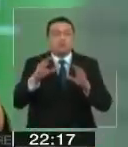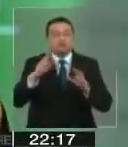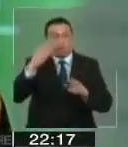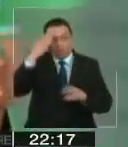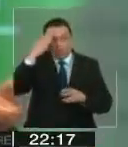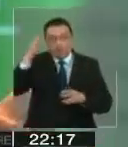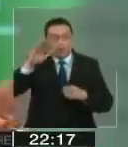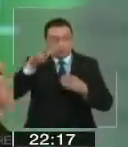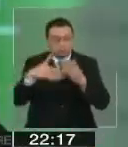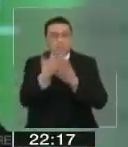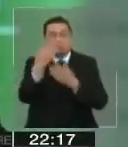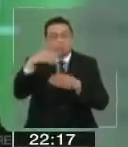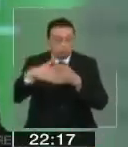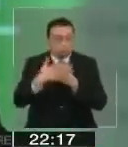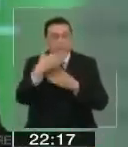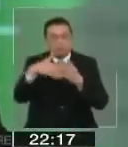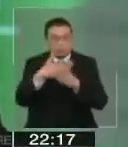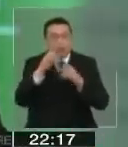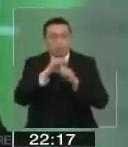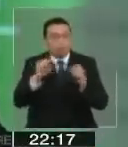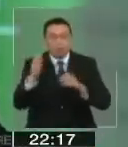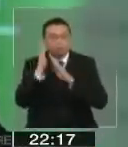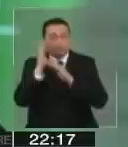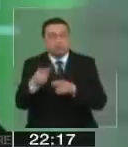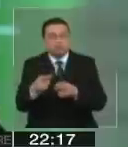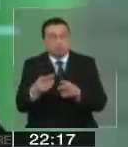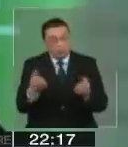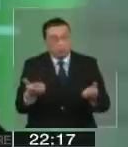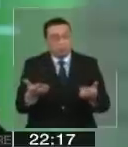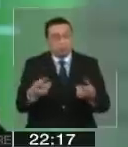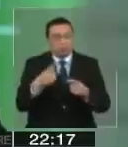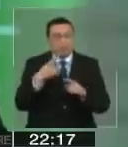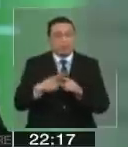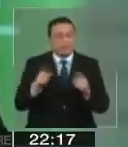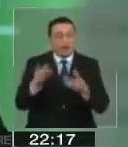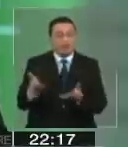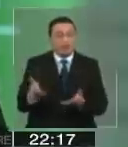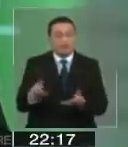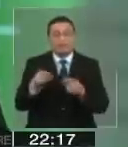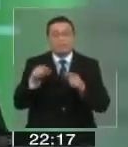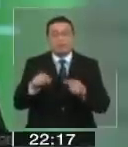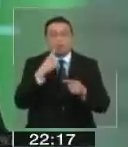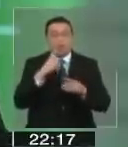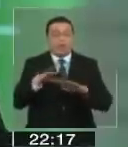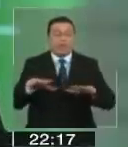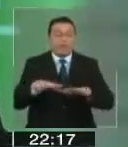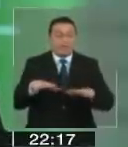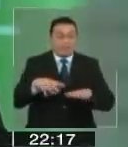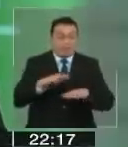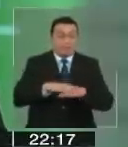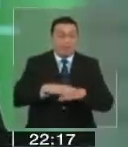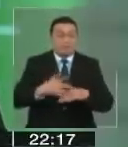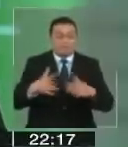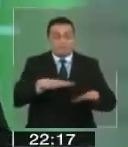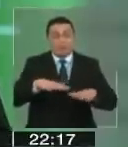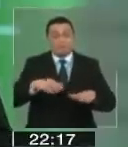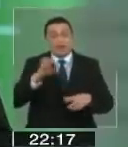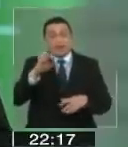días, dormía en el living, dormía donde pillara un ratito y era lo que podía hacer. Tienen una epilepsia refractaria en su